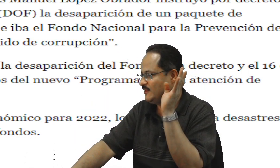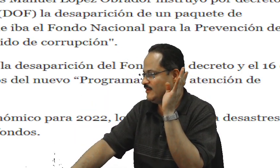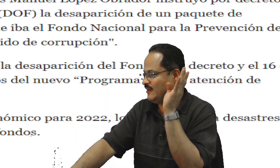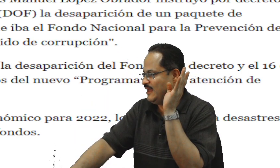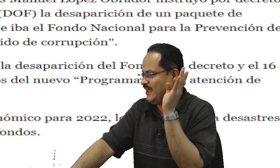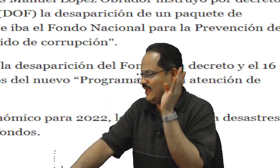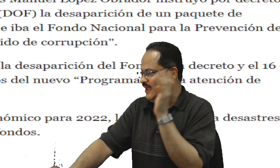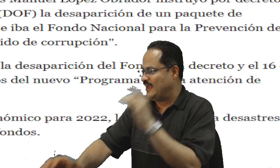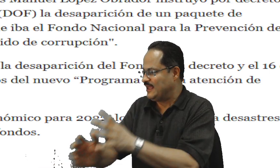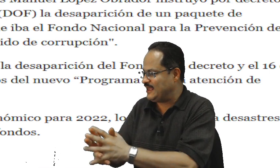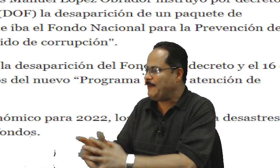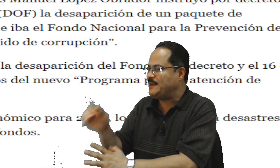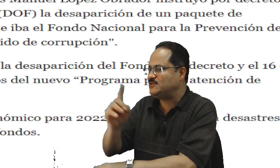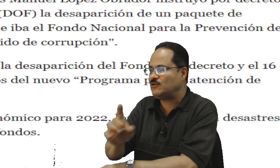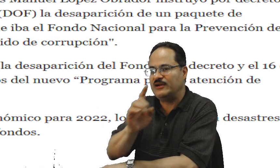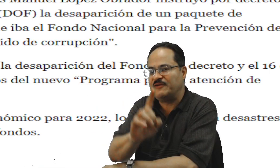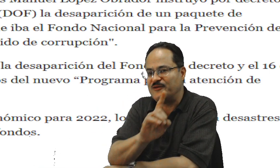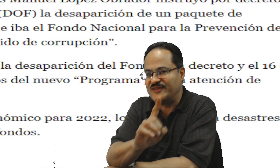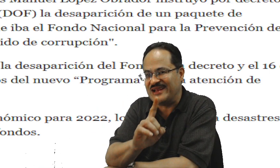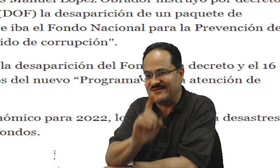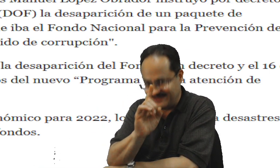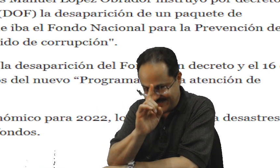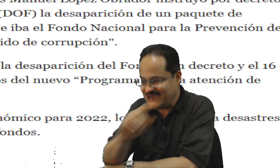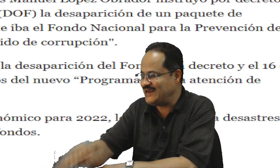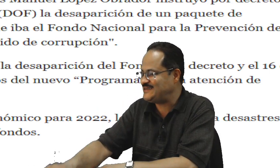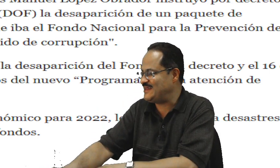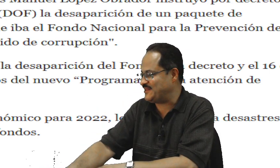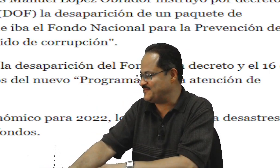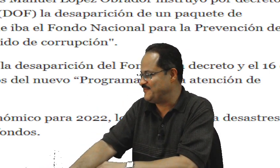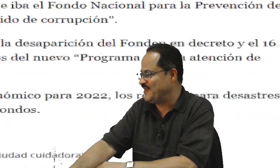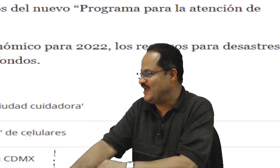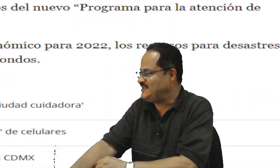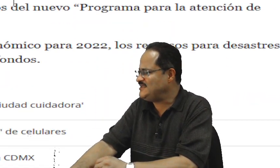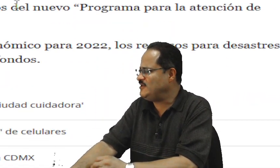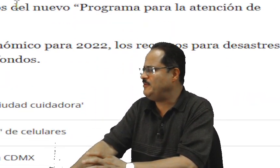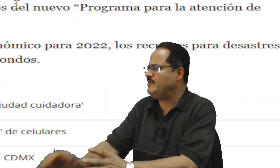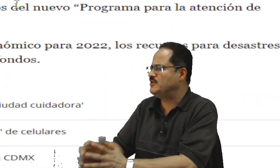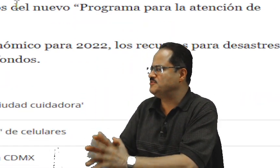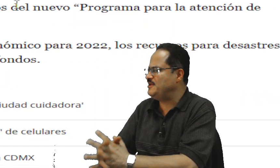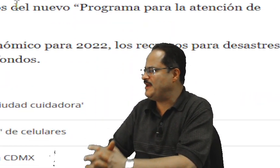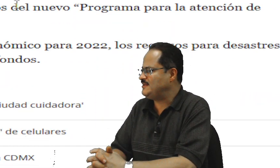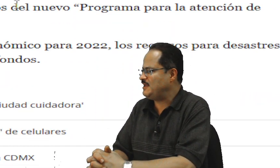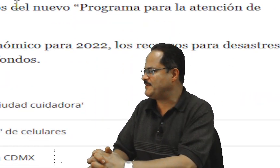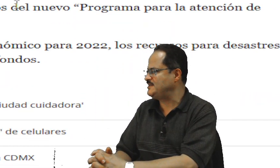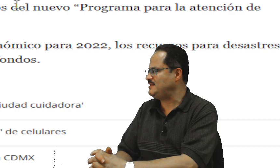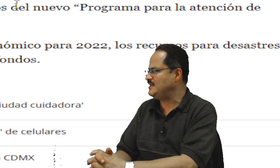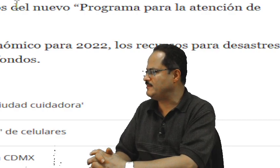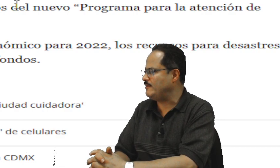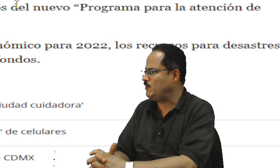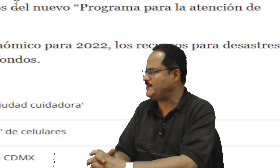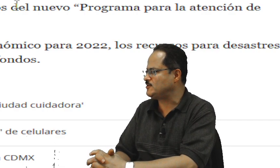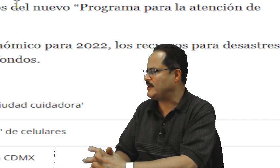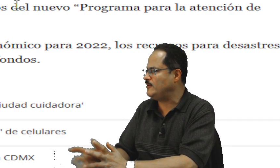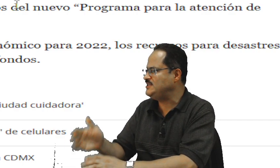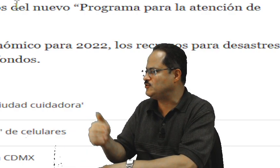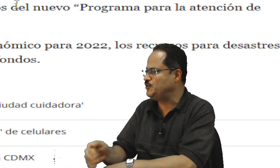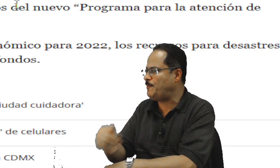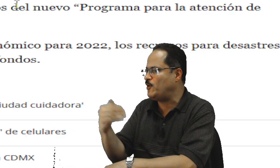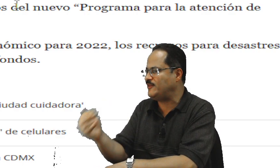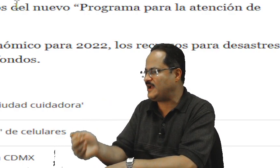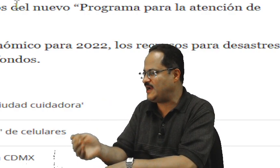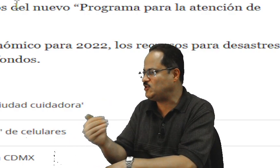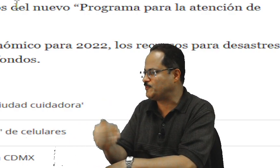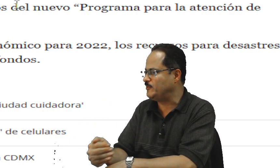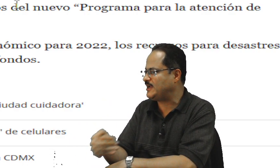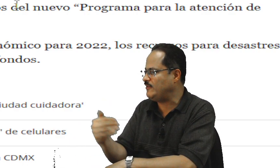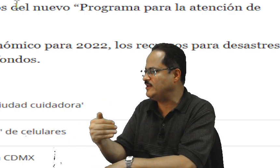bien Y qué pasó con el fonden chequen este dato el 6 de noviembre de 2020 el presidente Andrés Manuel López Obrador instruyó